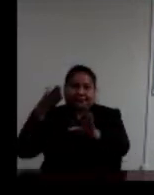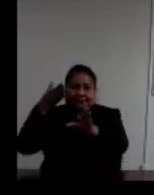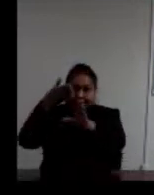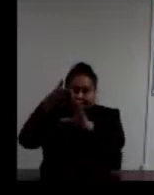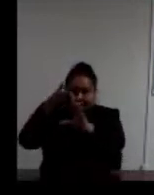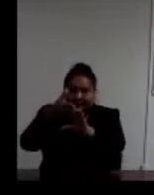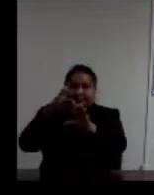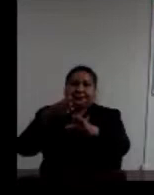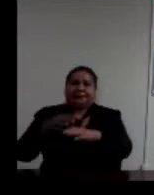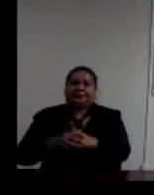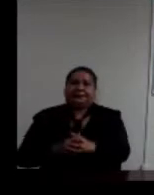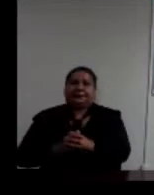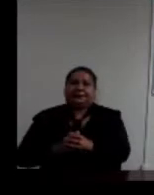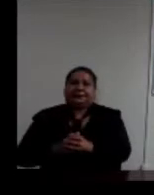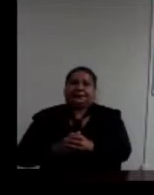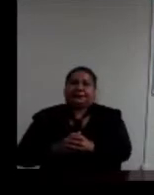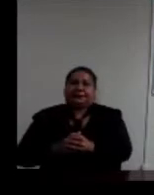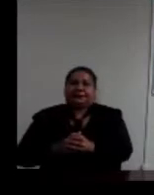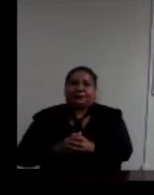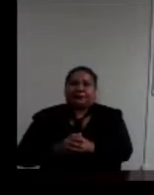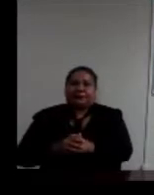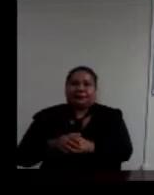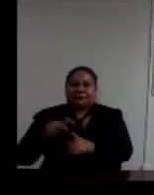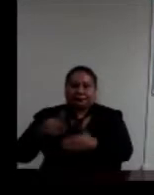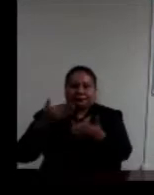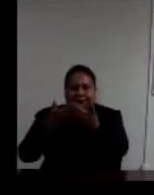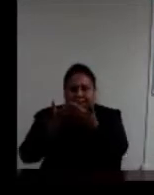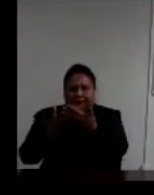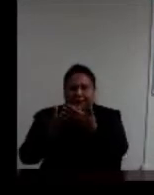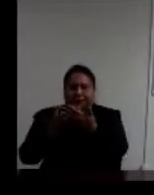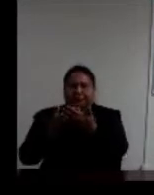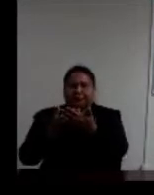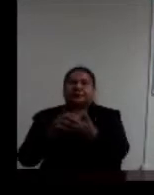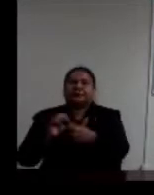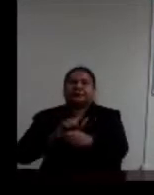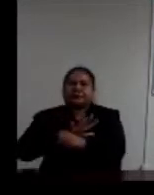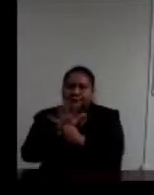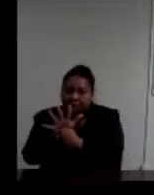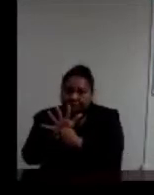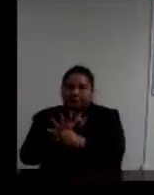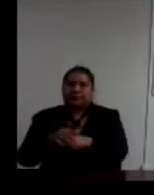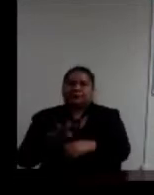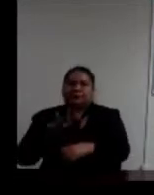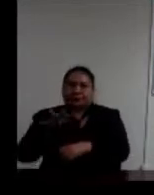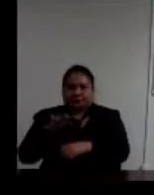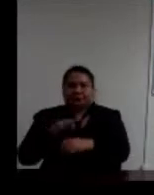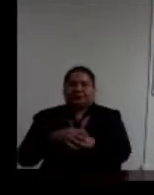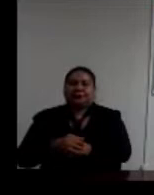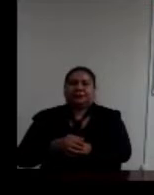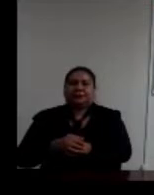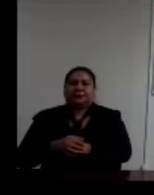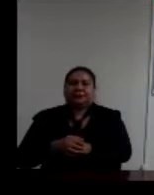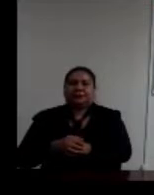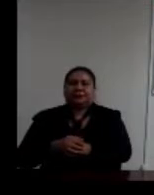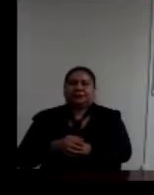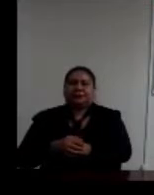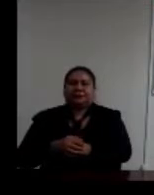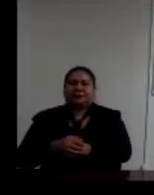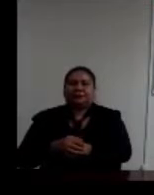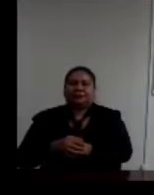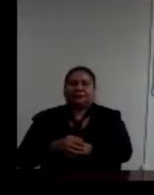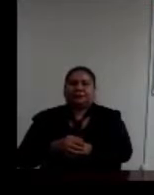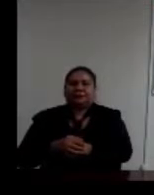sociedad. En esa época, ahorita con la cuestión del confinamiento y la cuestión del